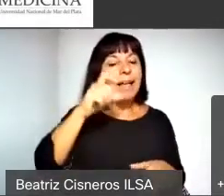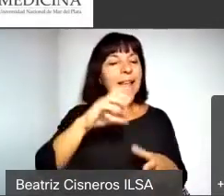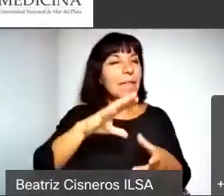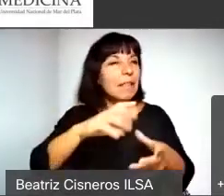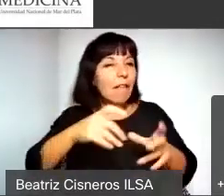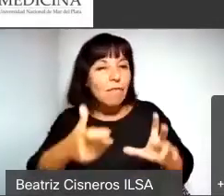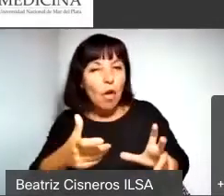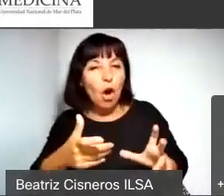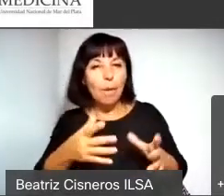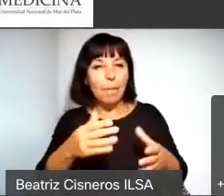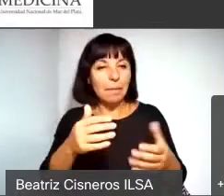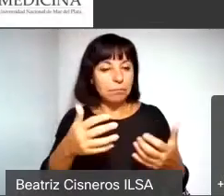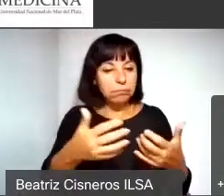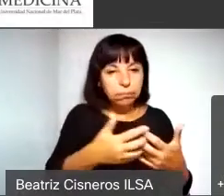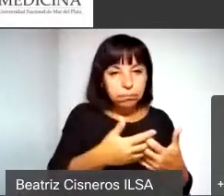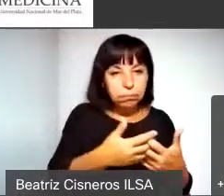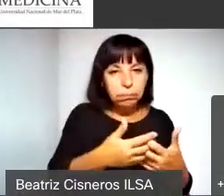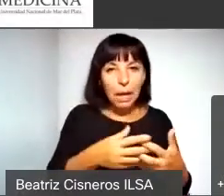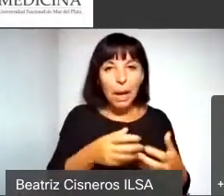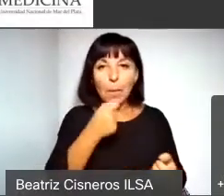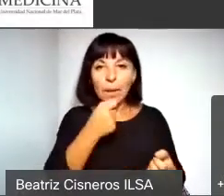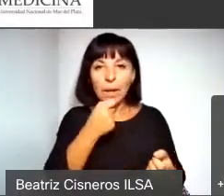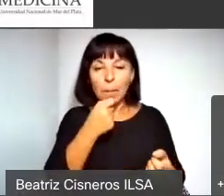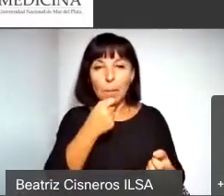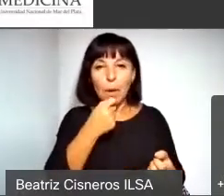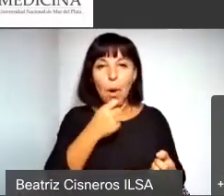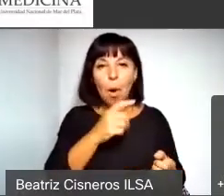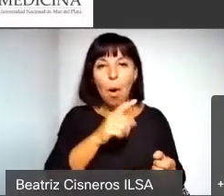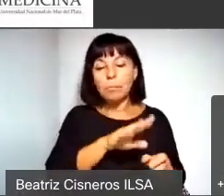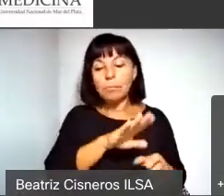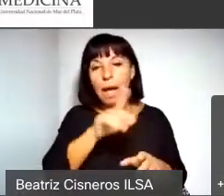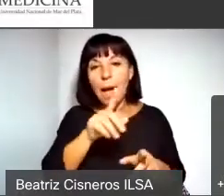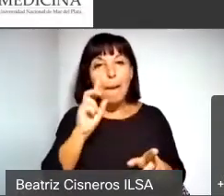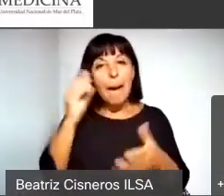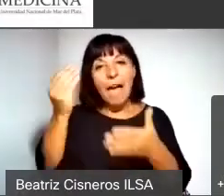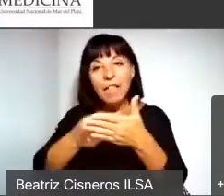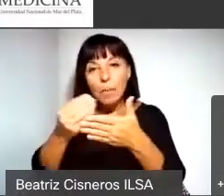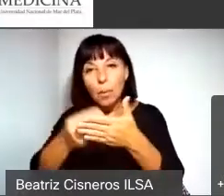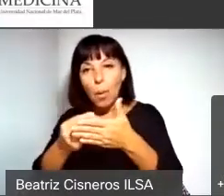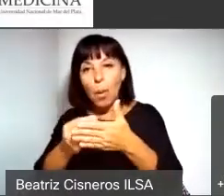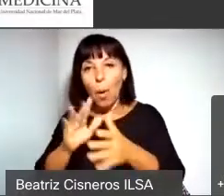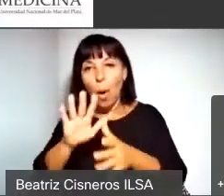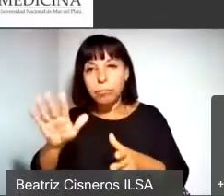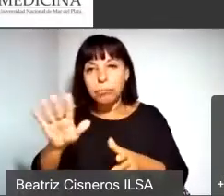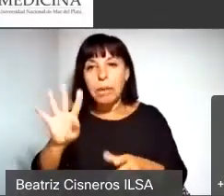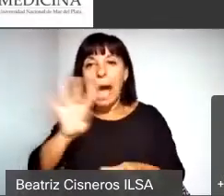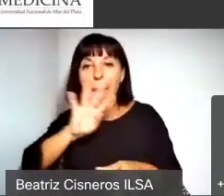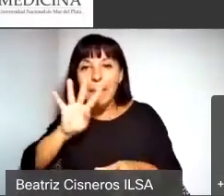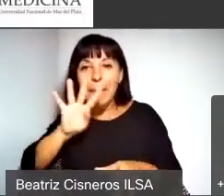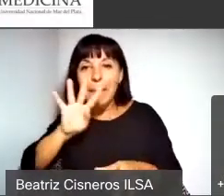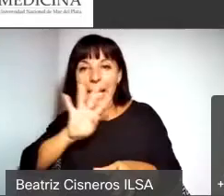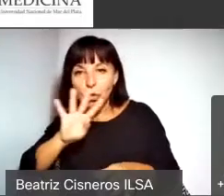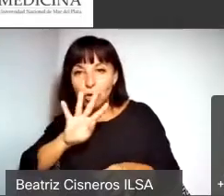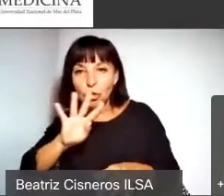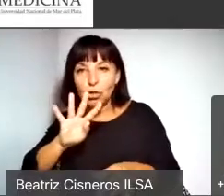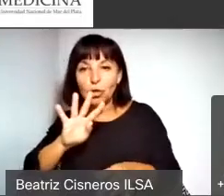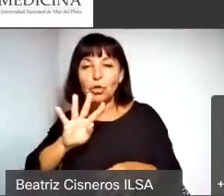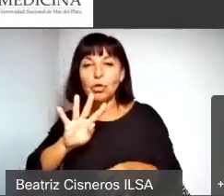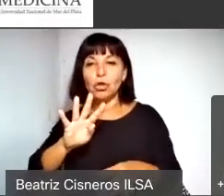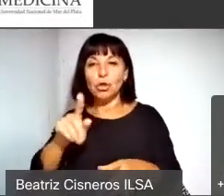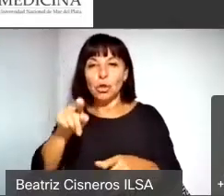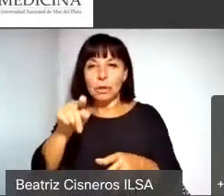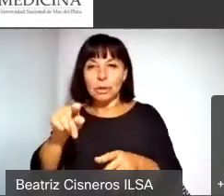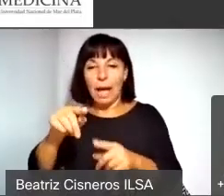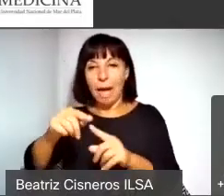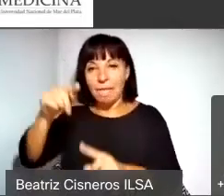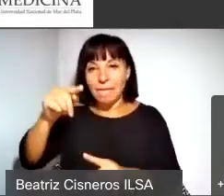pasivo, como por ejemplo la que estamos viendo en la figura de la derecha, arriba, esta en la que se presenta de un color amarillento la membrana